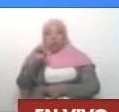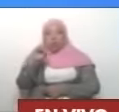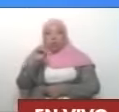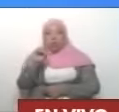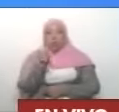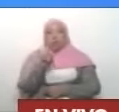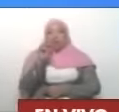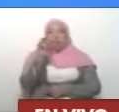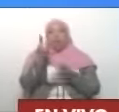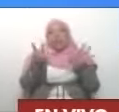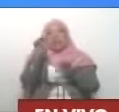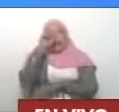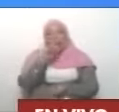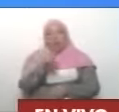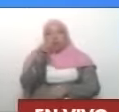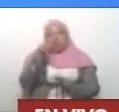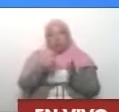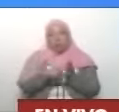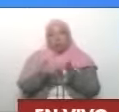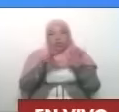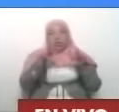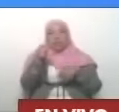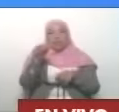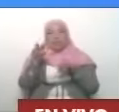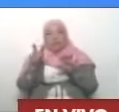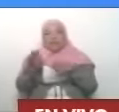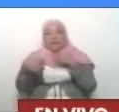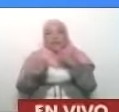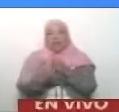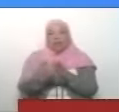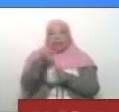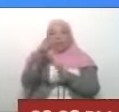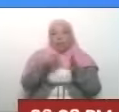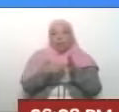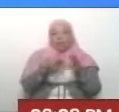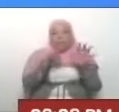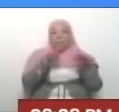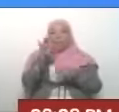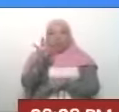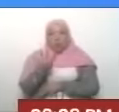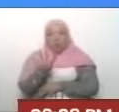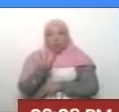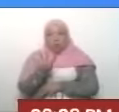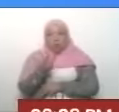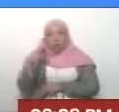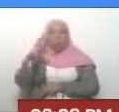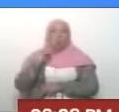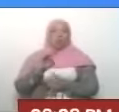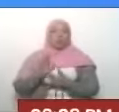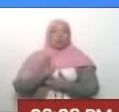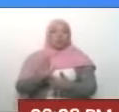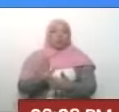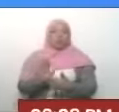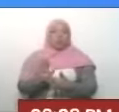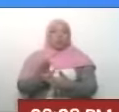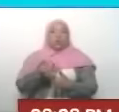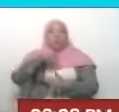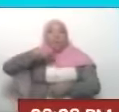1817-1824, 7 años. El 1.3% le tocó a Bolívar estar al frente. Fue una república en